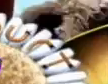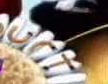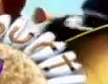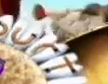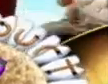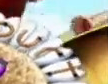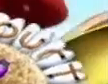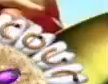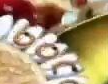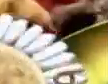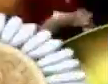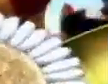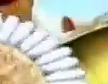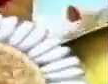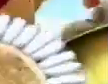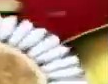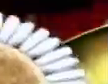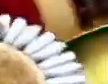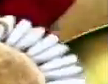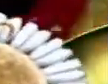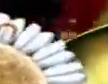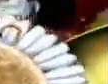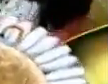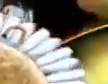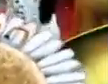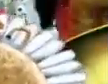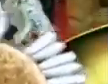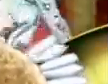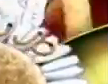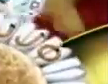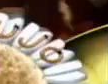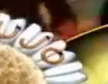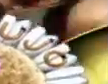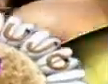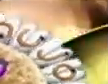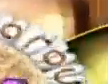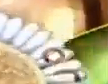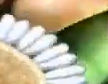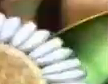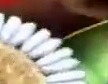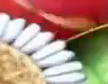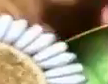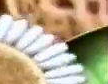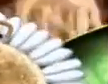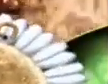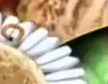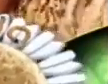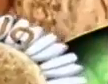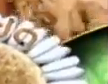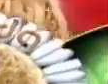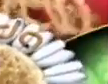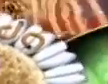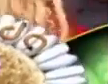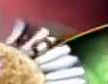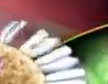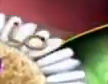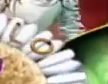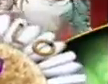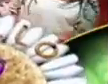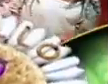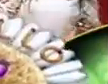por su chiquiticha bien. Trae cientos de aventuras, muchos cuentos y